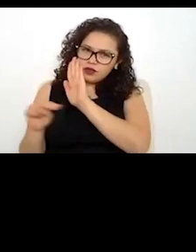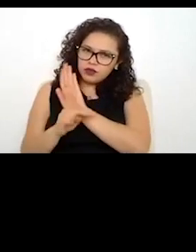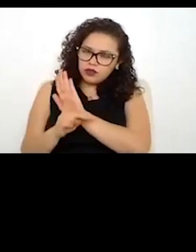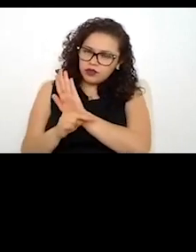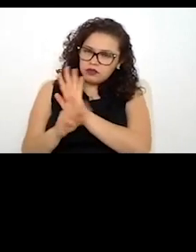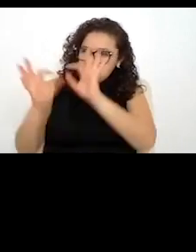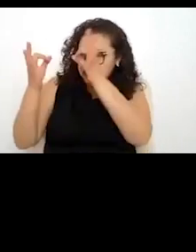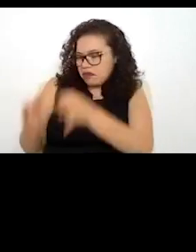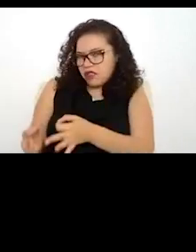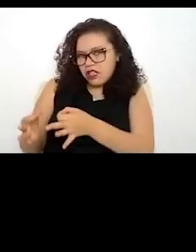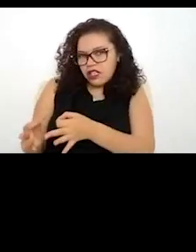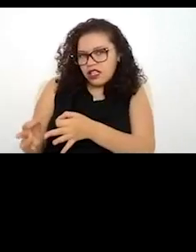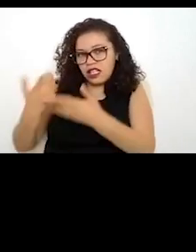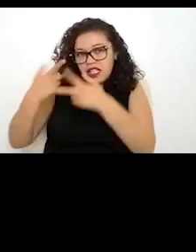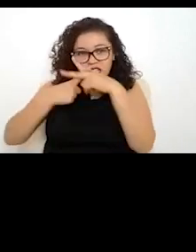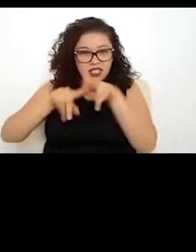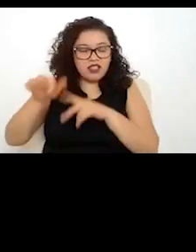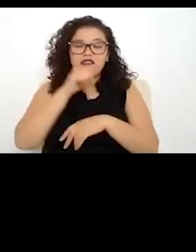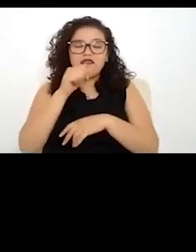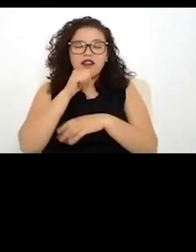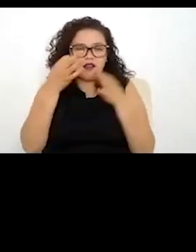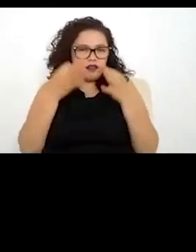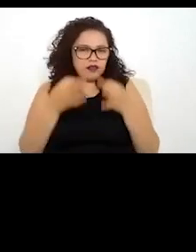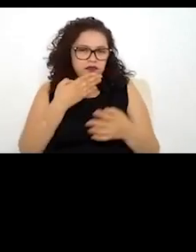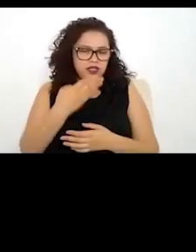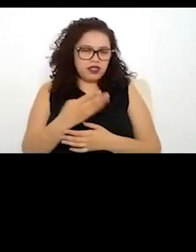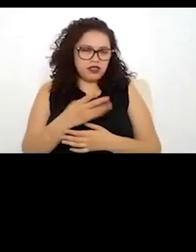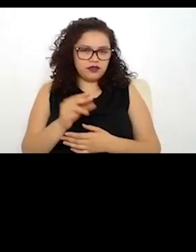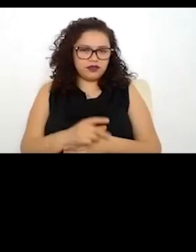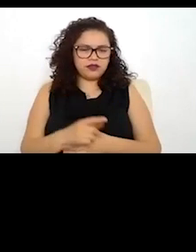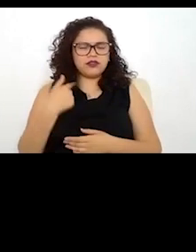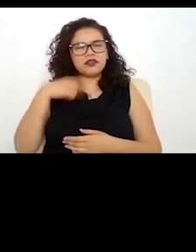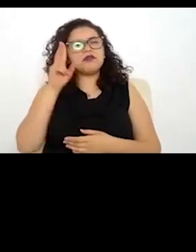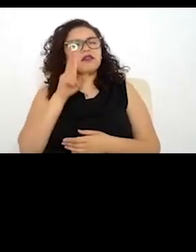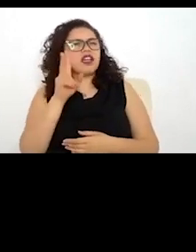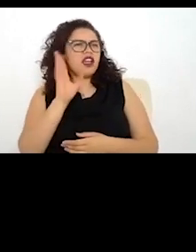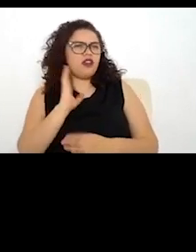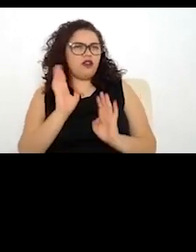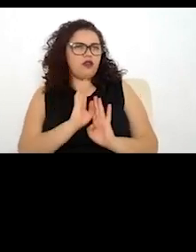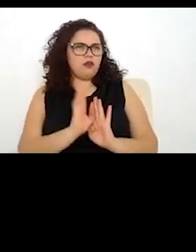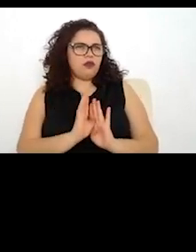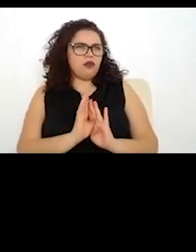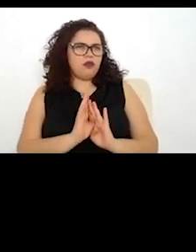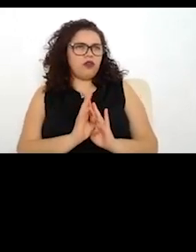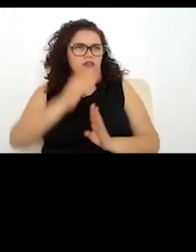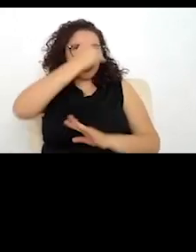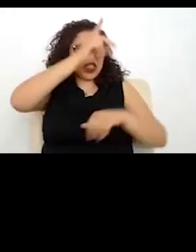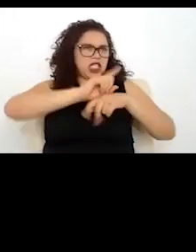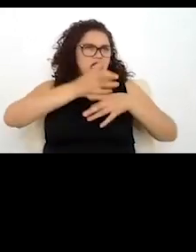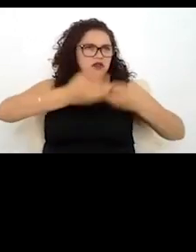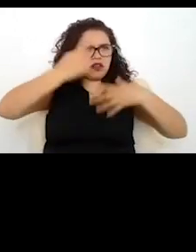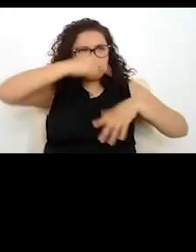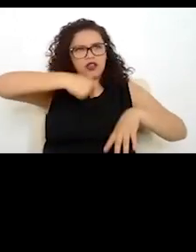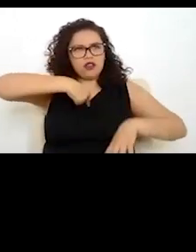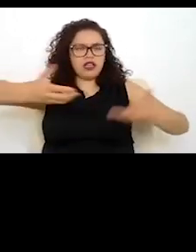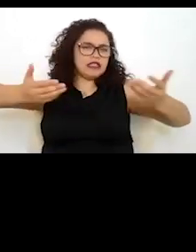finalmente no ha entrado en vigor de manera formal. Es que yo leí alguna vez así como que teníamos no sé cuántos días para